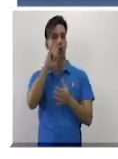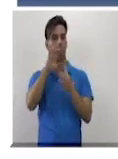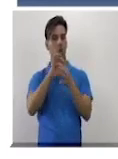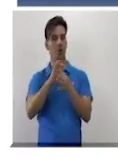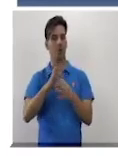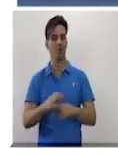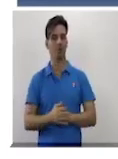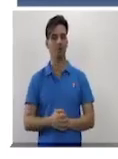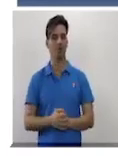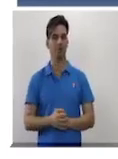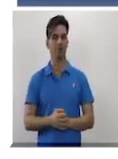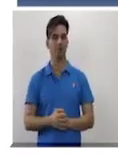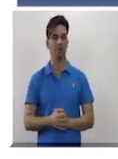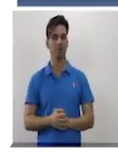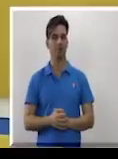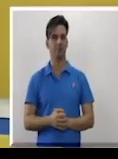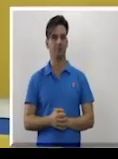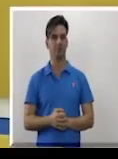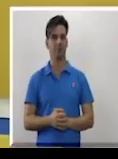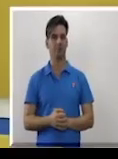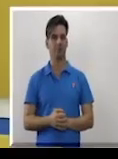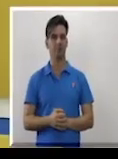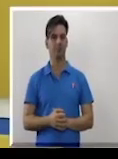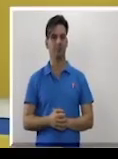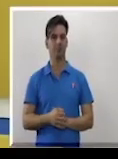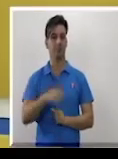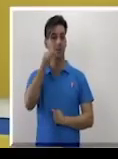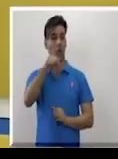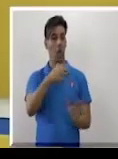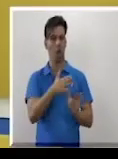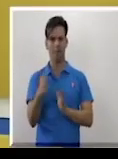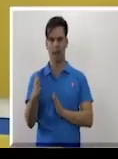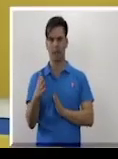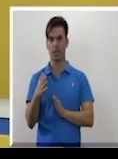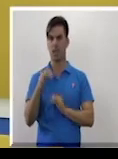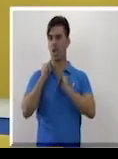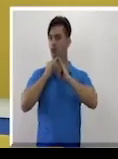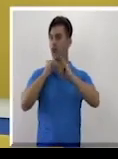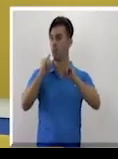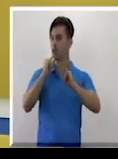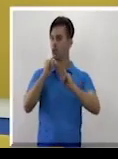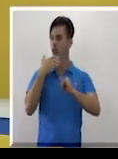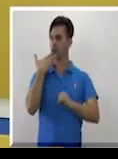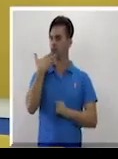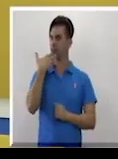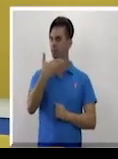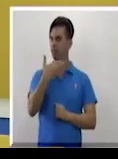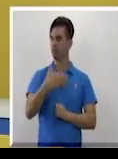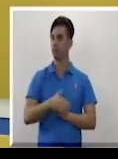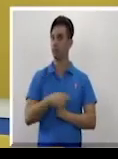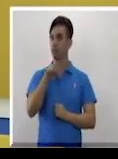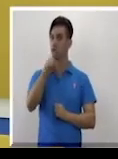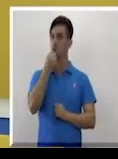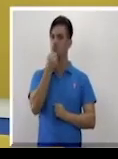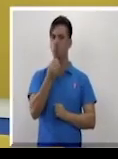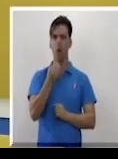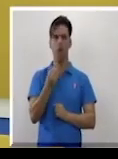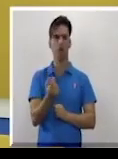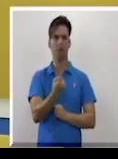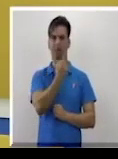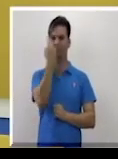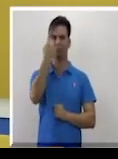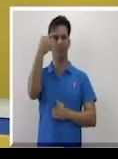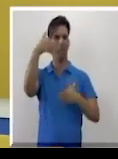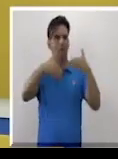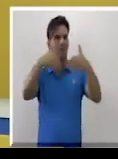grado. Te tengo una información maravillosa. Vas a poder participar en un concurso,